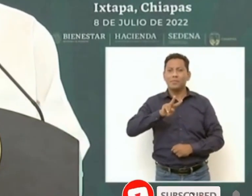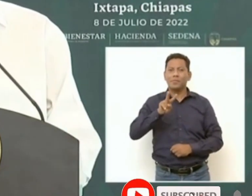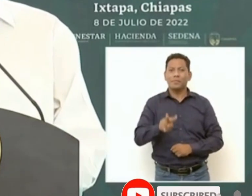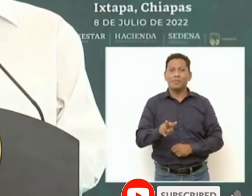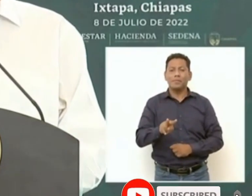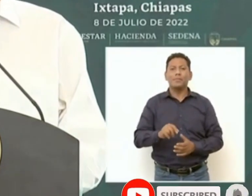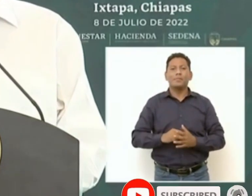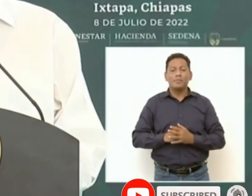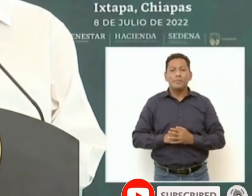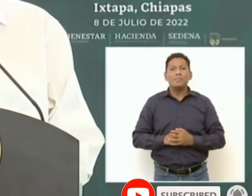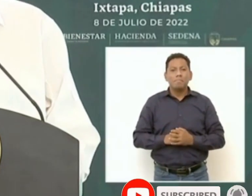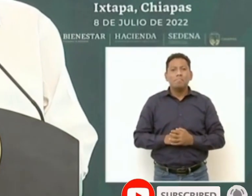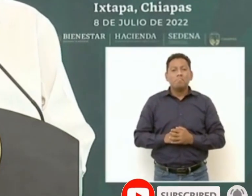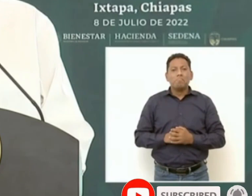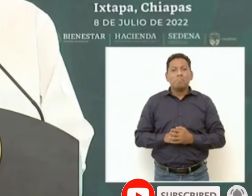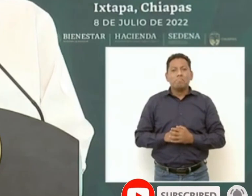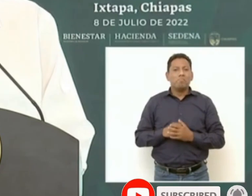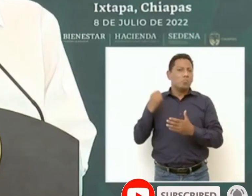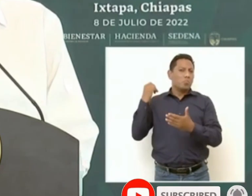llevó tiempo